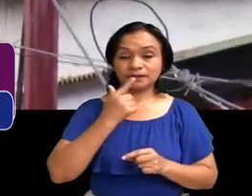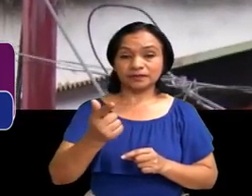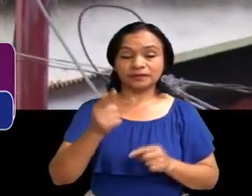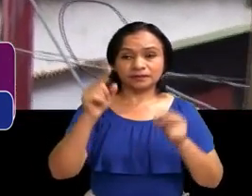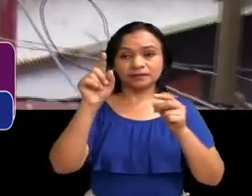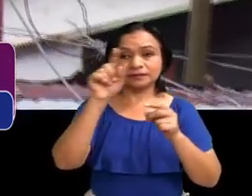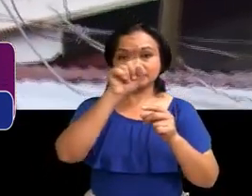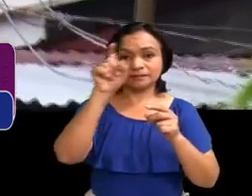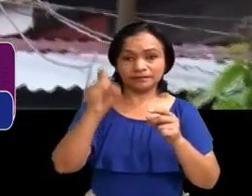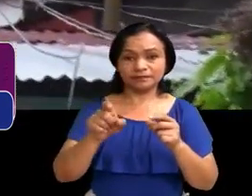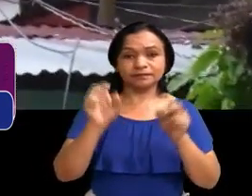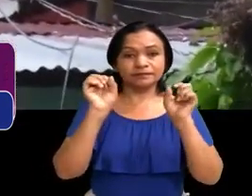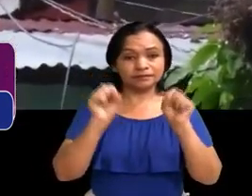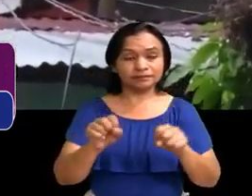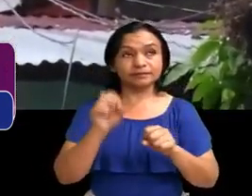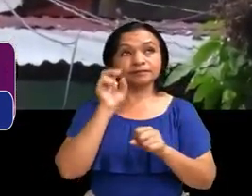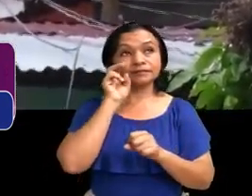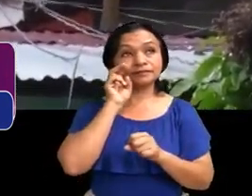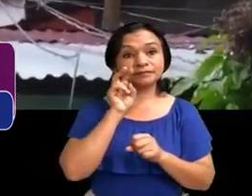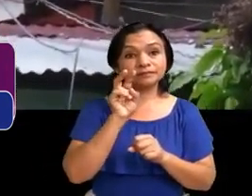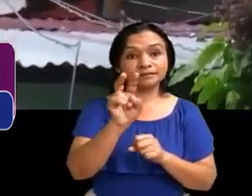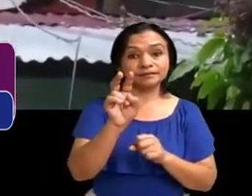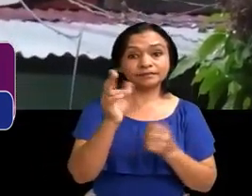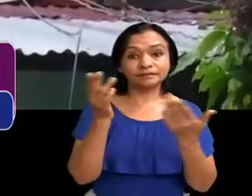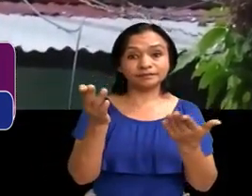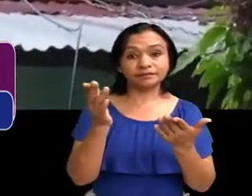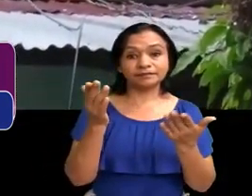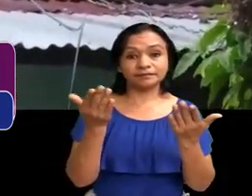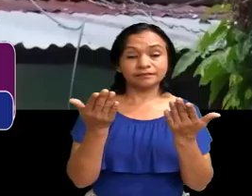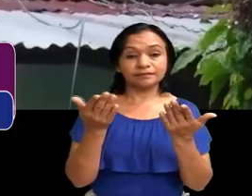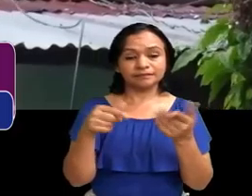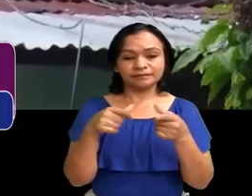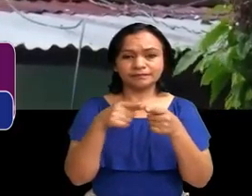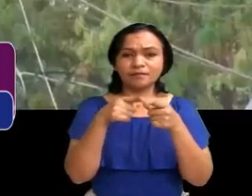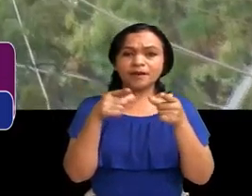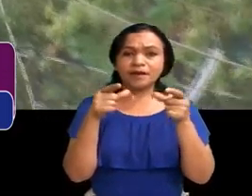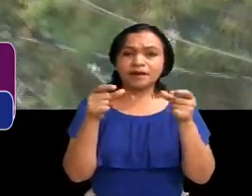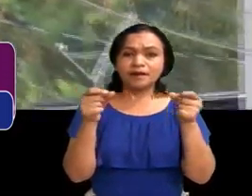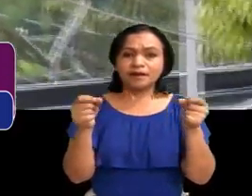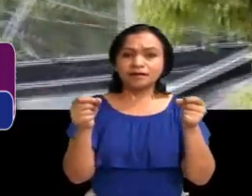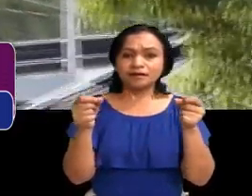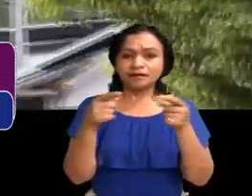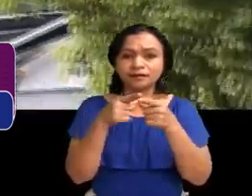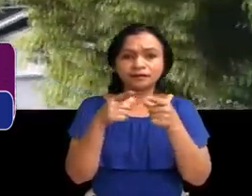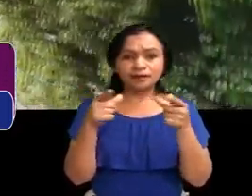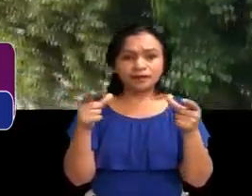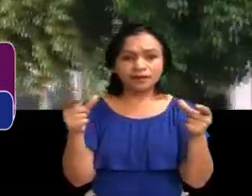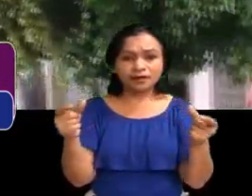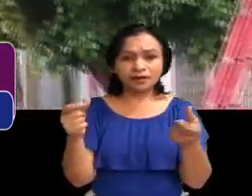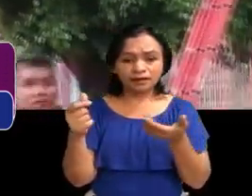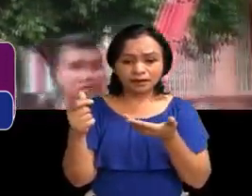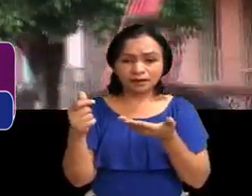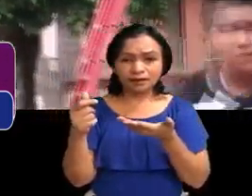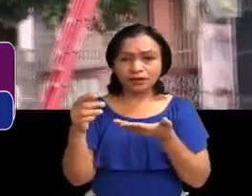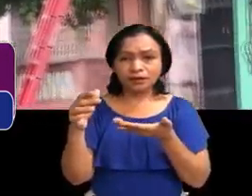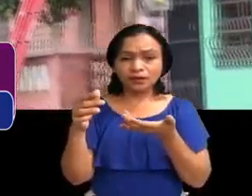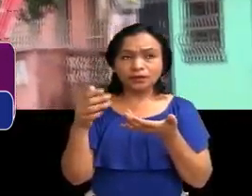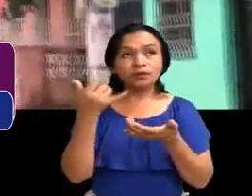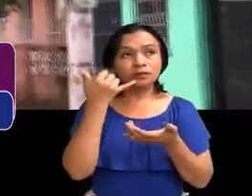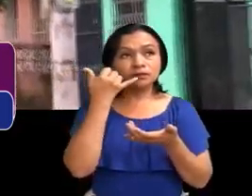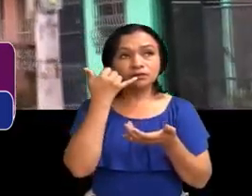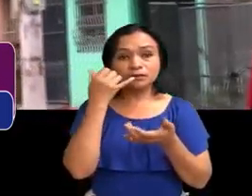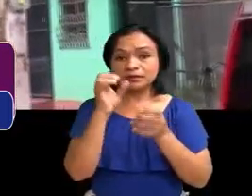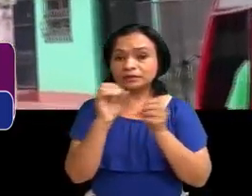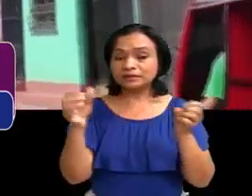internet, ¿verdad? Entonces, de repente encontramos aún aquí en Managua que cuando querés accesar, bajar algún producto en tu teléfono,